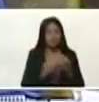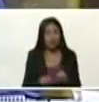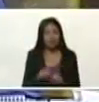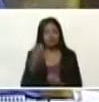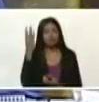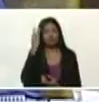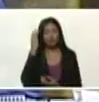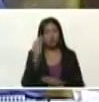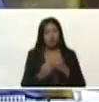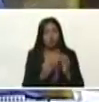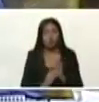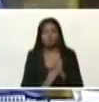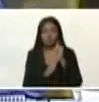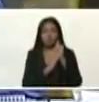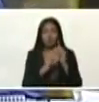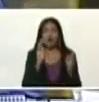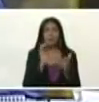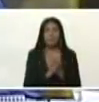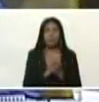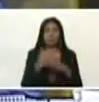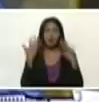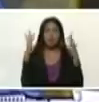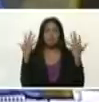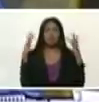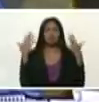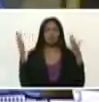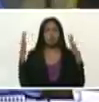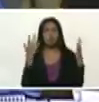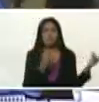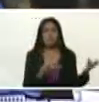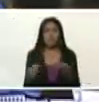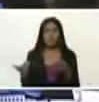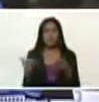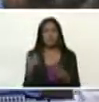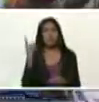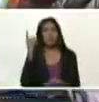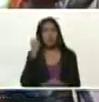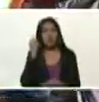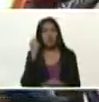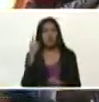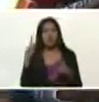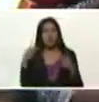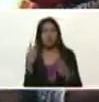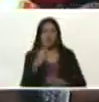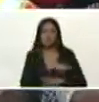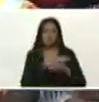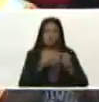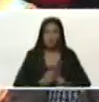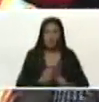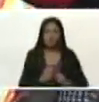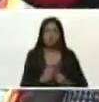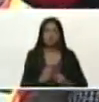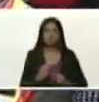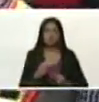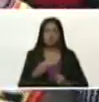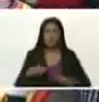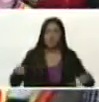sabiduría, compañera. Un aplauso de recibimiento a esta Gracias. Mujer de Guáramo,